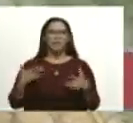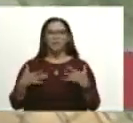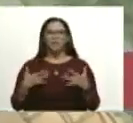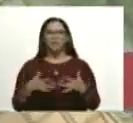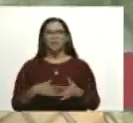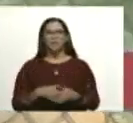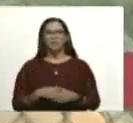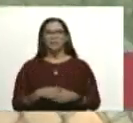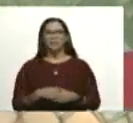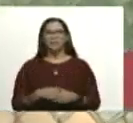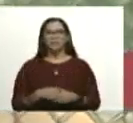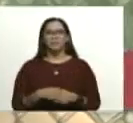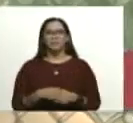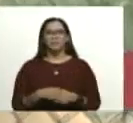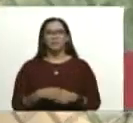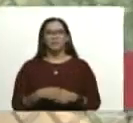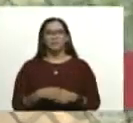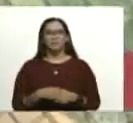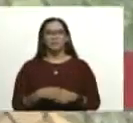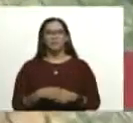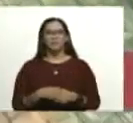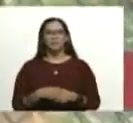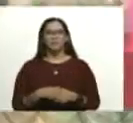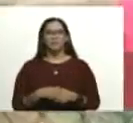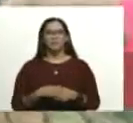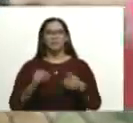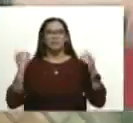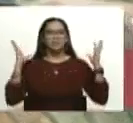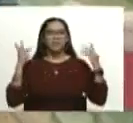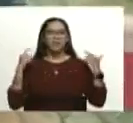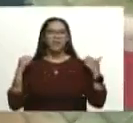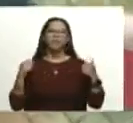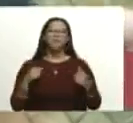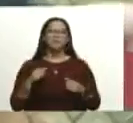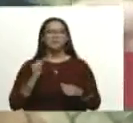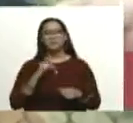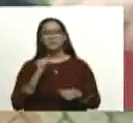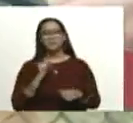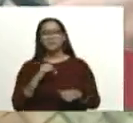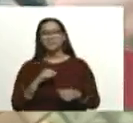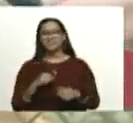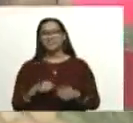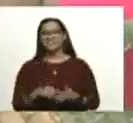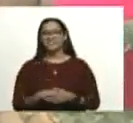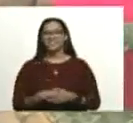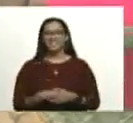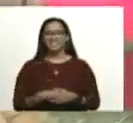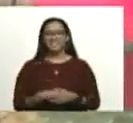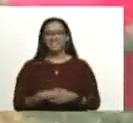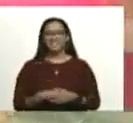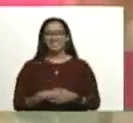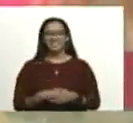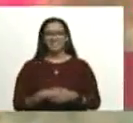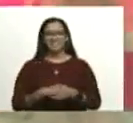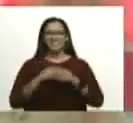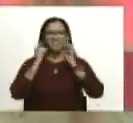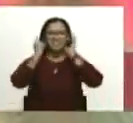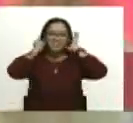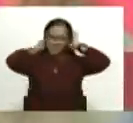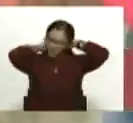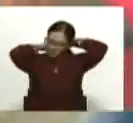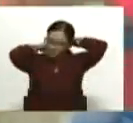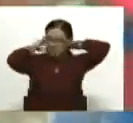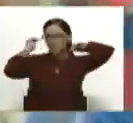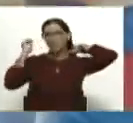su destino. ¿Tú quieres a este león como tu familia, sí? Oye, sí, no voy a llorar otra vez. Pero esta es mi familia, ya